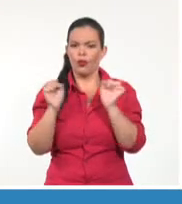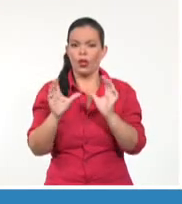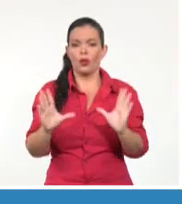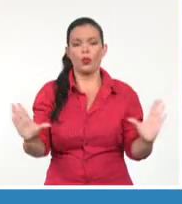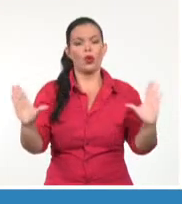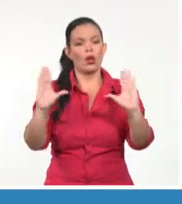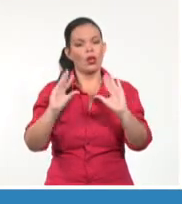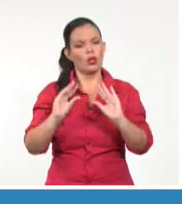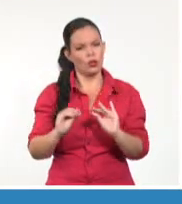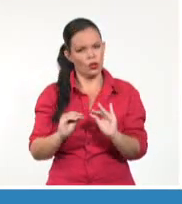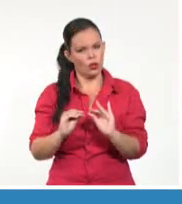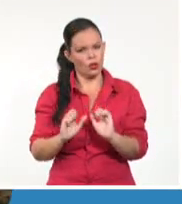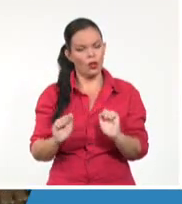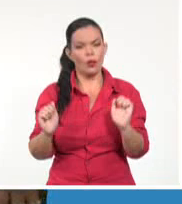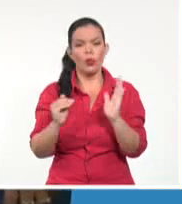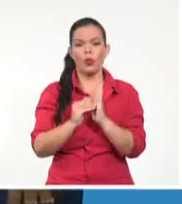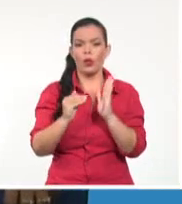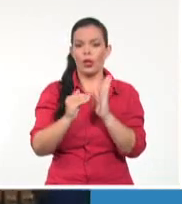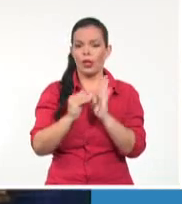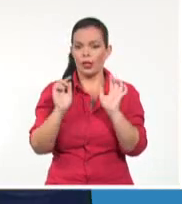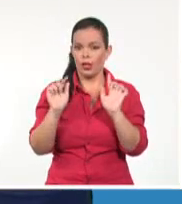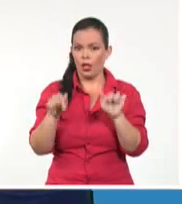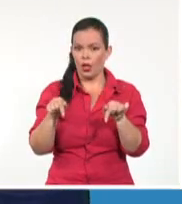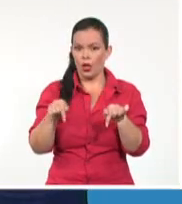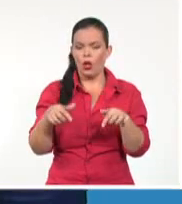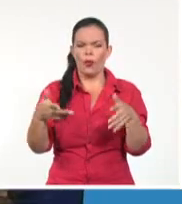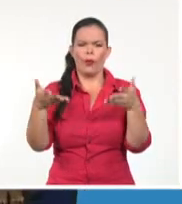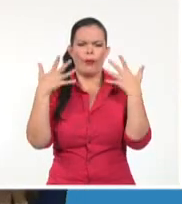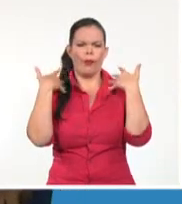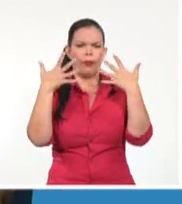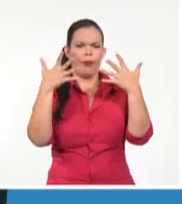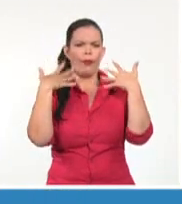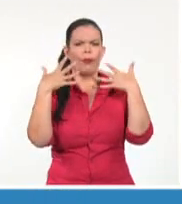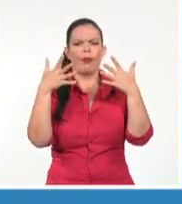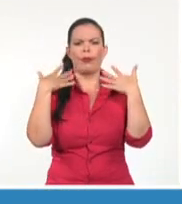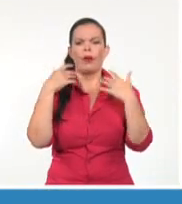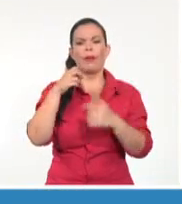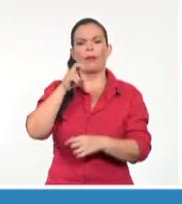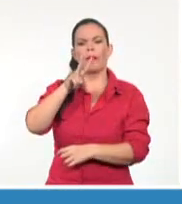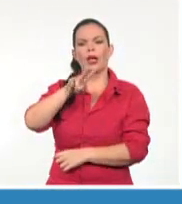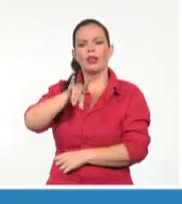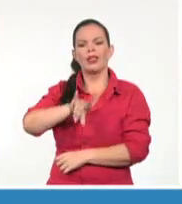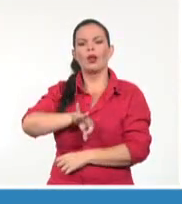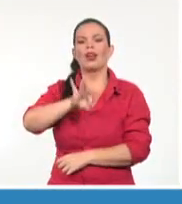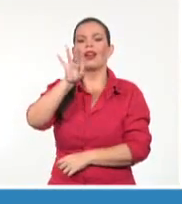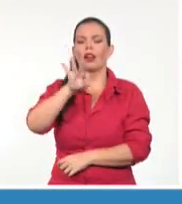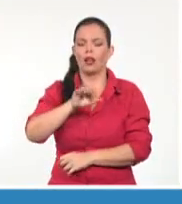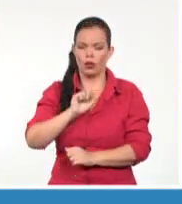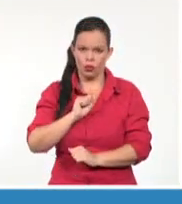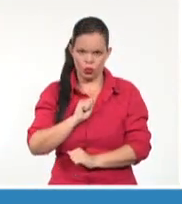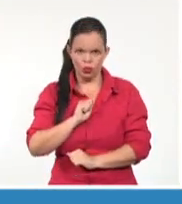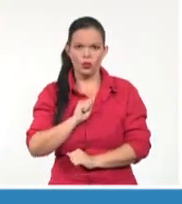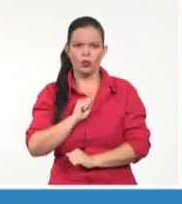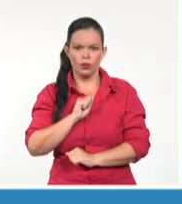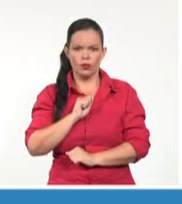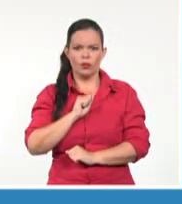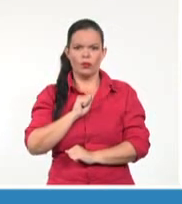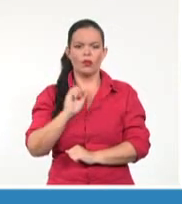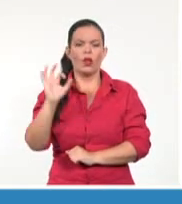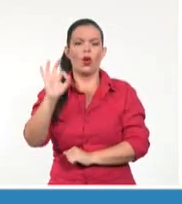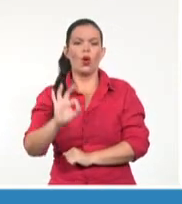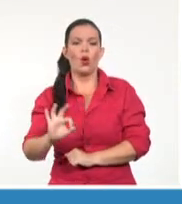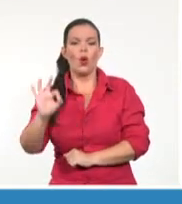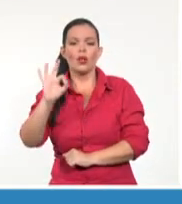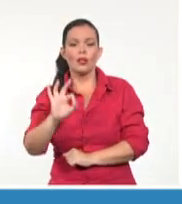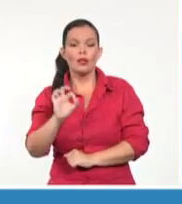madrugada. Pero en la tarde de hoy serán elevadas entre 29 y 32 grados Celsius, superiores en algunos puntos del sur oriental hasta